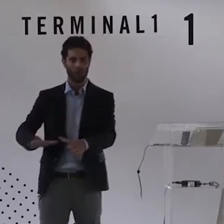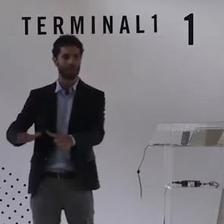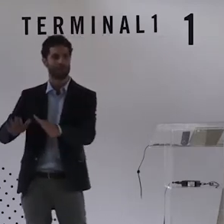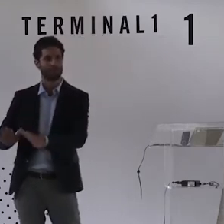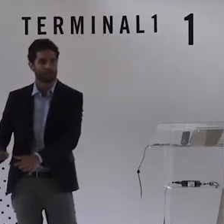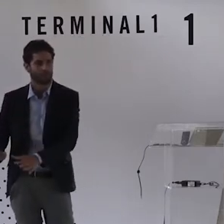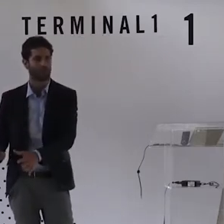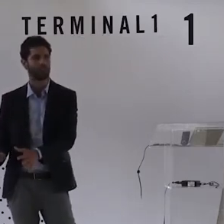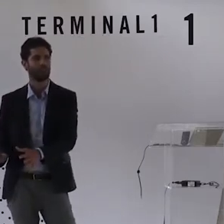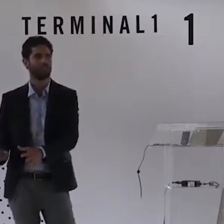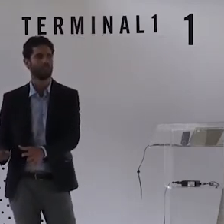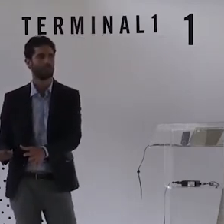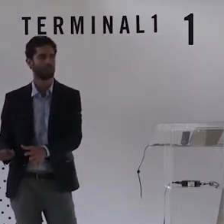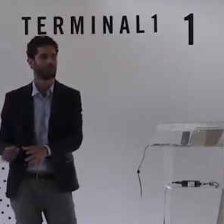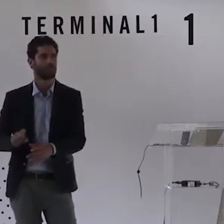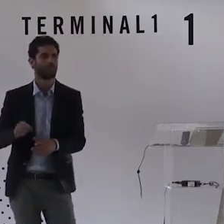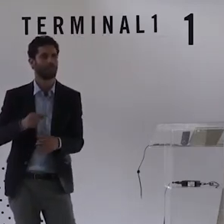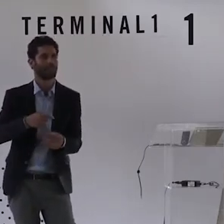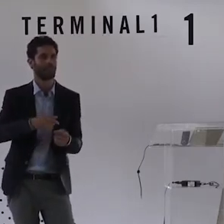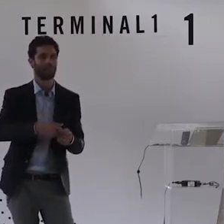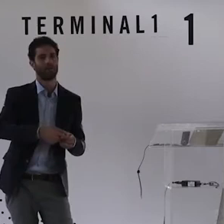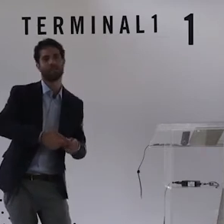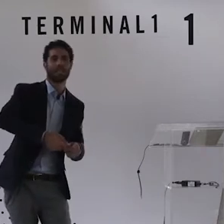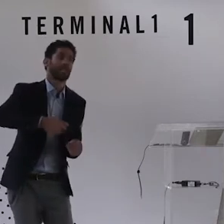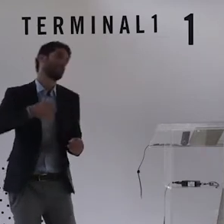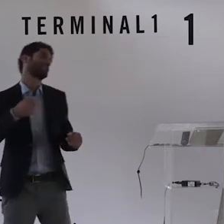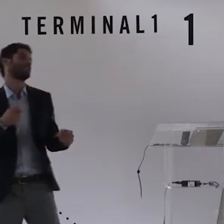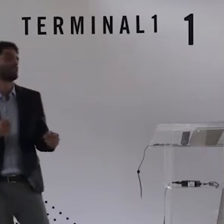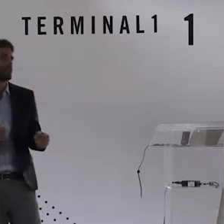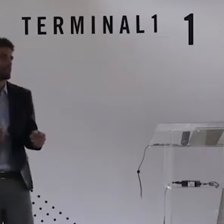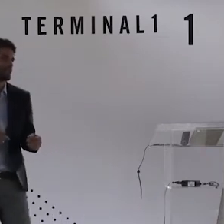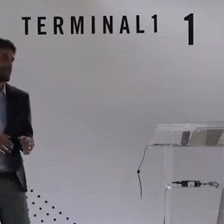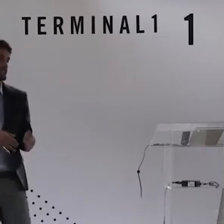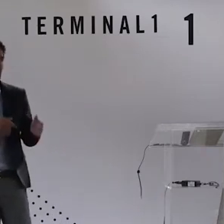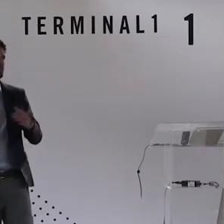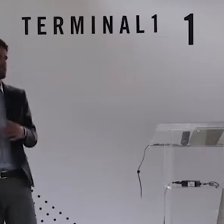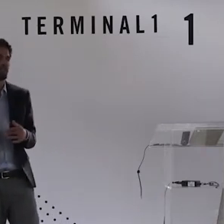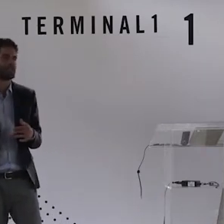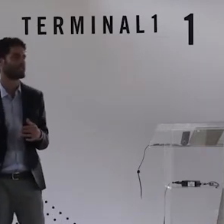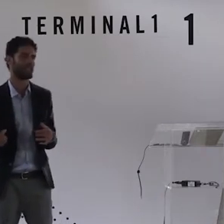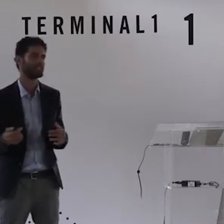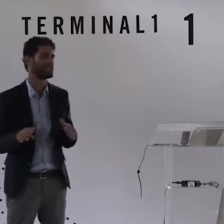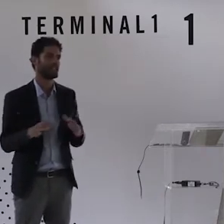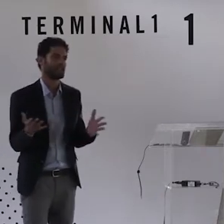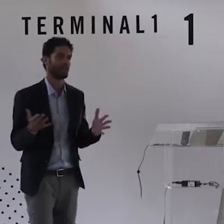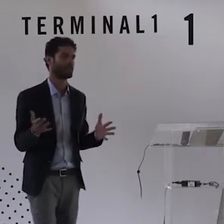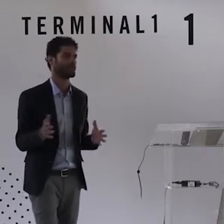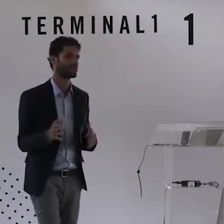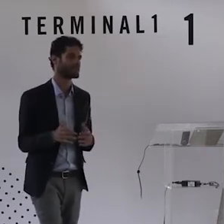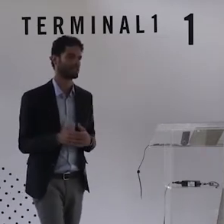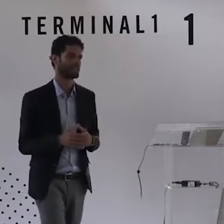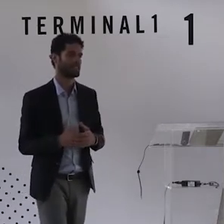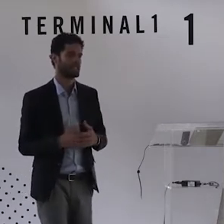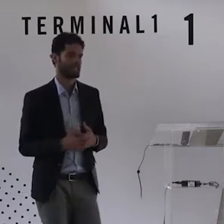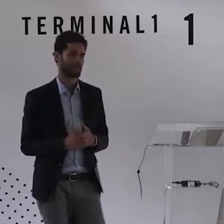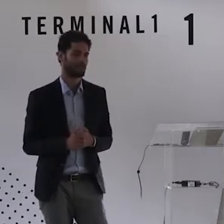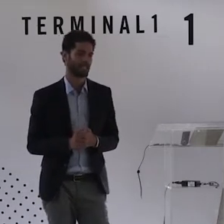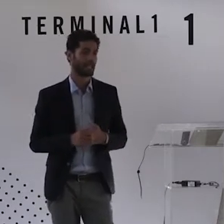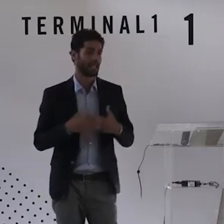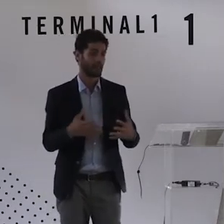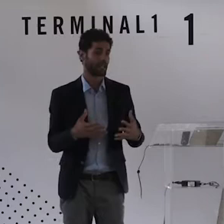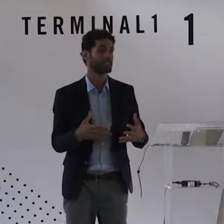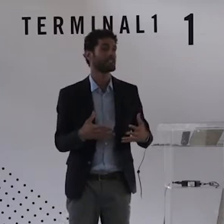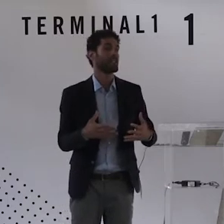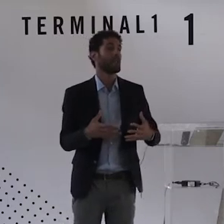un poco más profundo. Yo nunca siento que como que ya regresé otra vez, de que diste pasos atrás, eso para mí no existe.